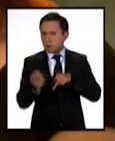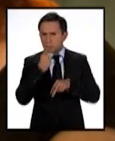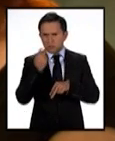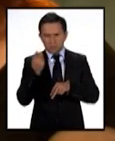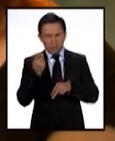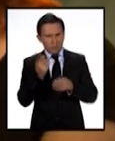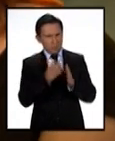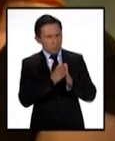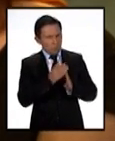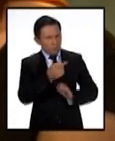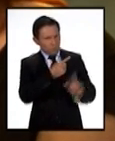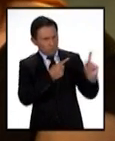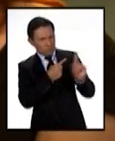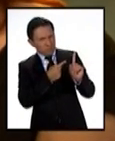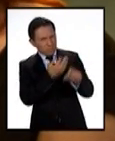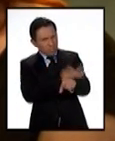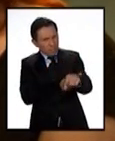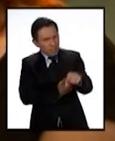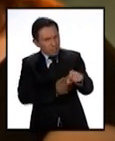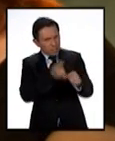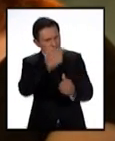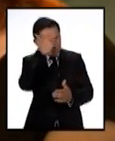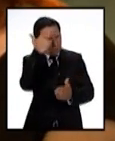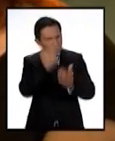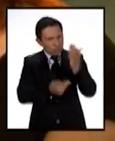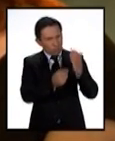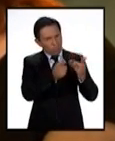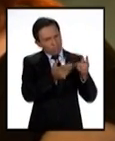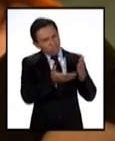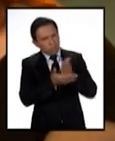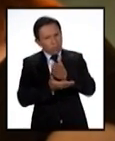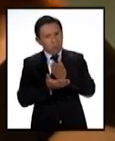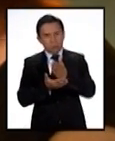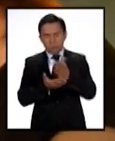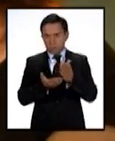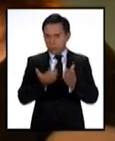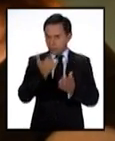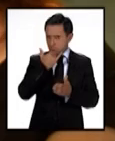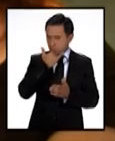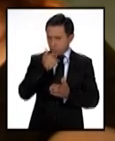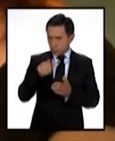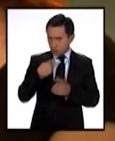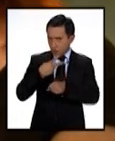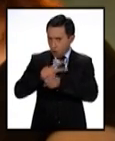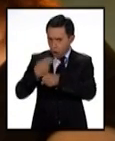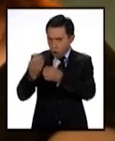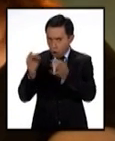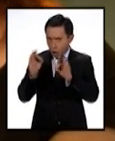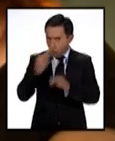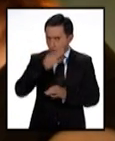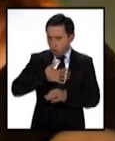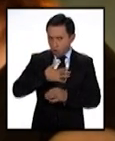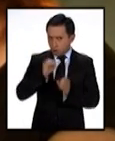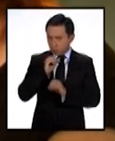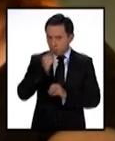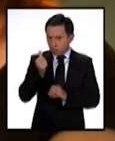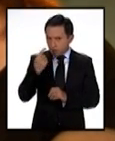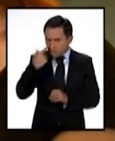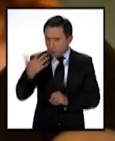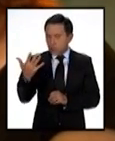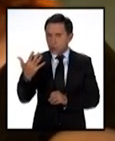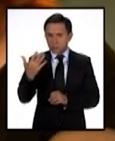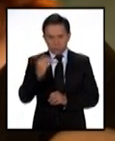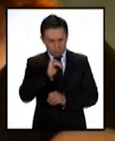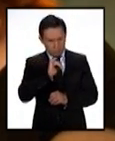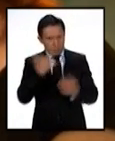tarde y todavía se pone. Le dije, es que nadie me invitó a esta junta. Ve, no le entregó nada a su niño. Yo la invité a esta junta,